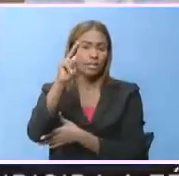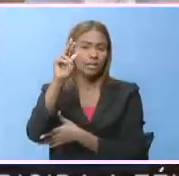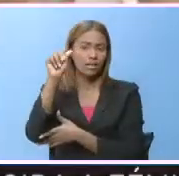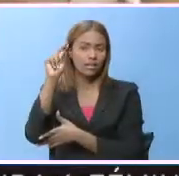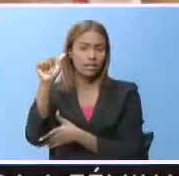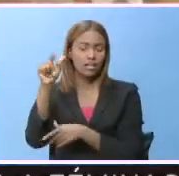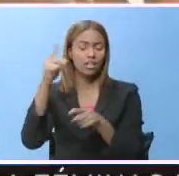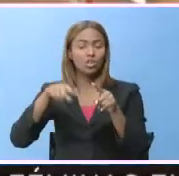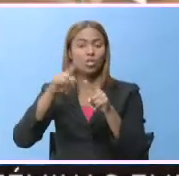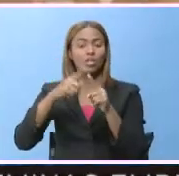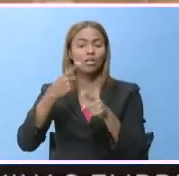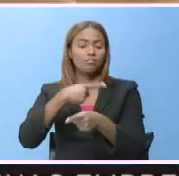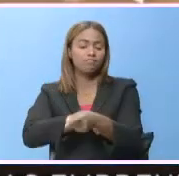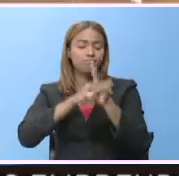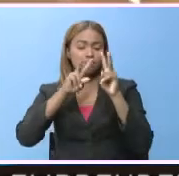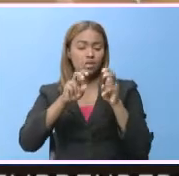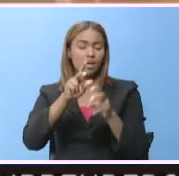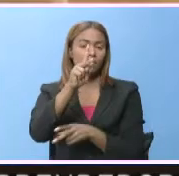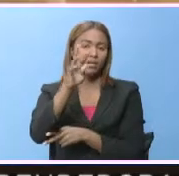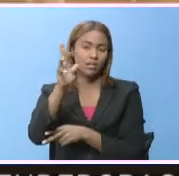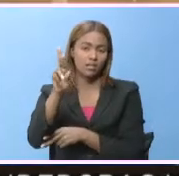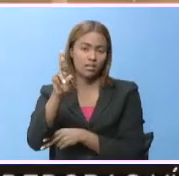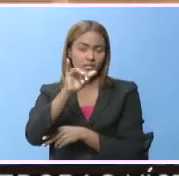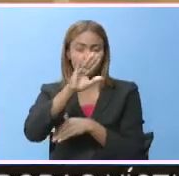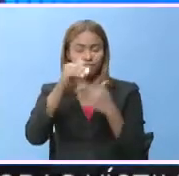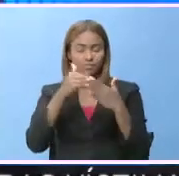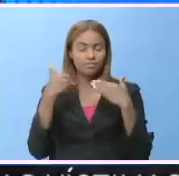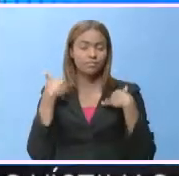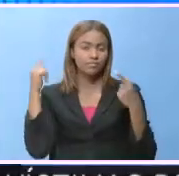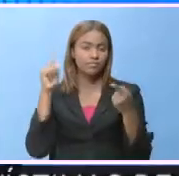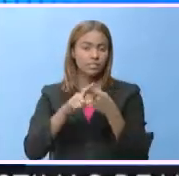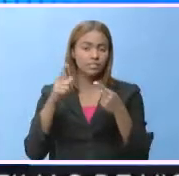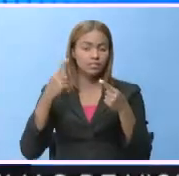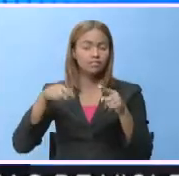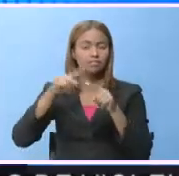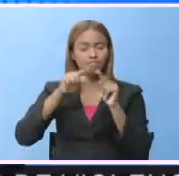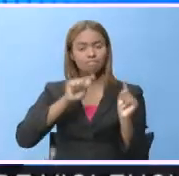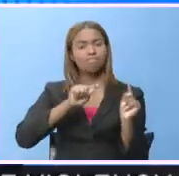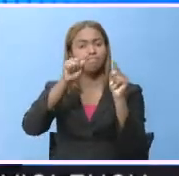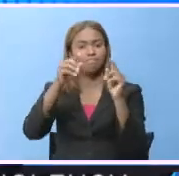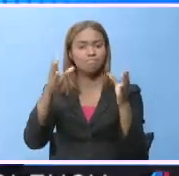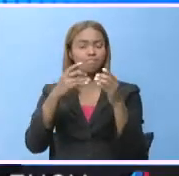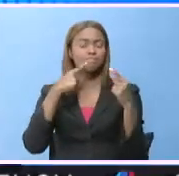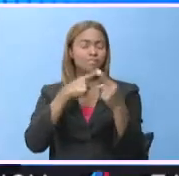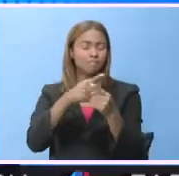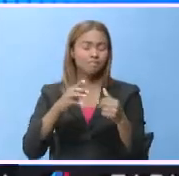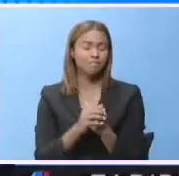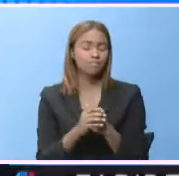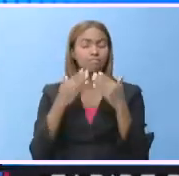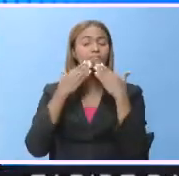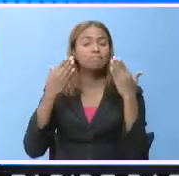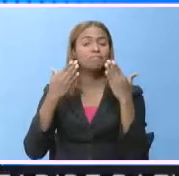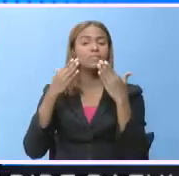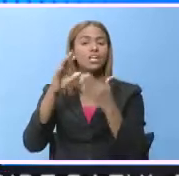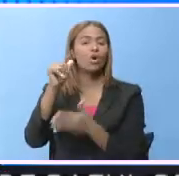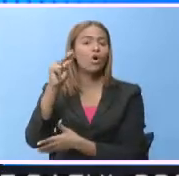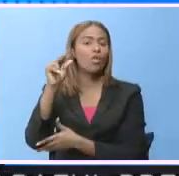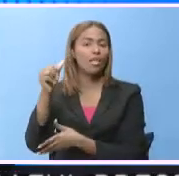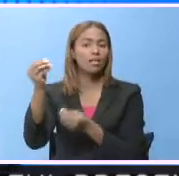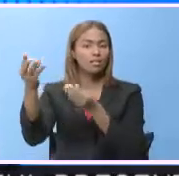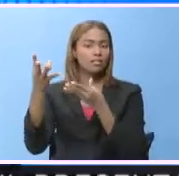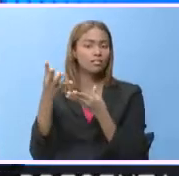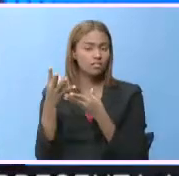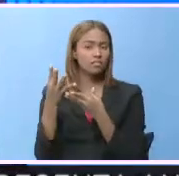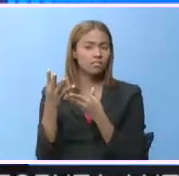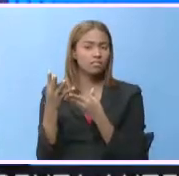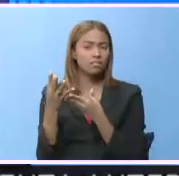se realizaron pruebas PCR. Es todo lo que tenemos por el momento. Volvemos contigo a los estudios. Muchísimas gracias, Gioconda. Nuestra compañera